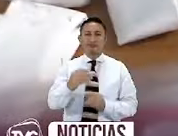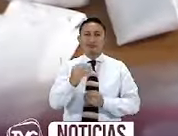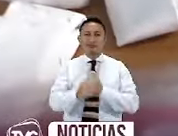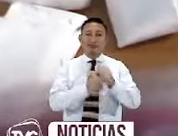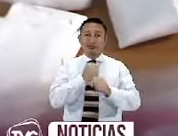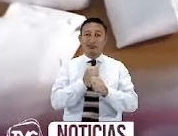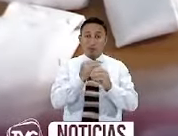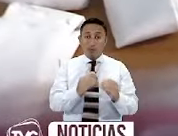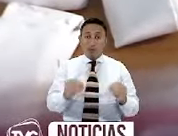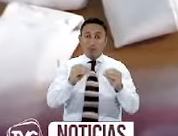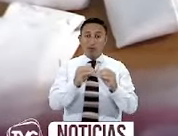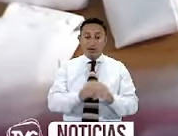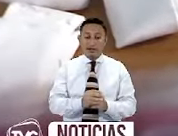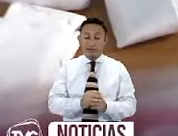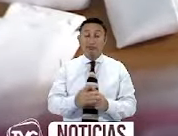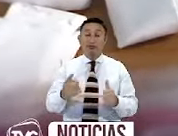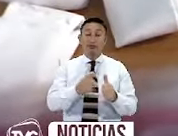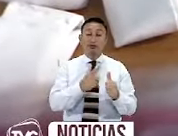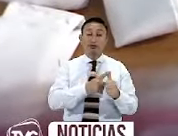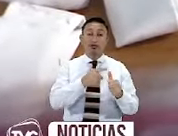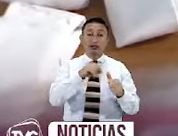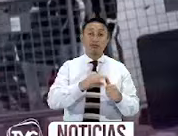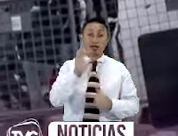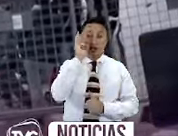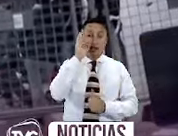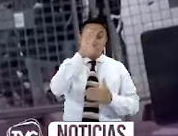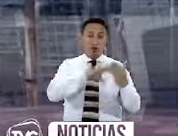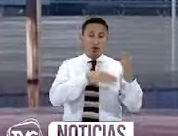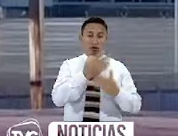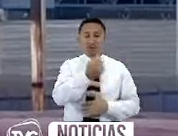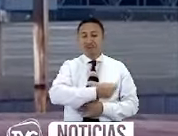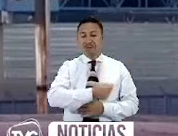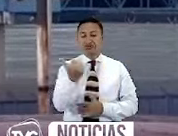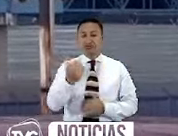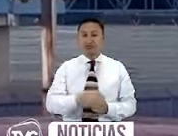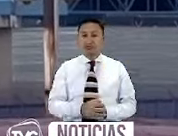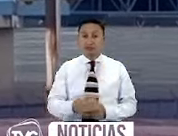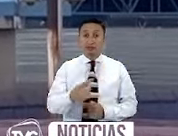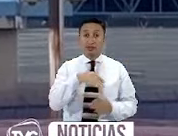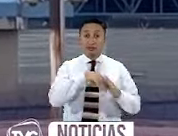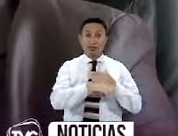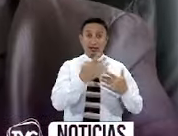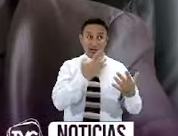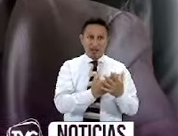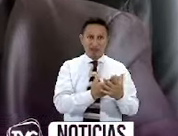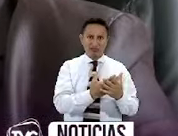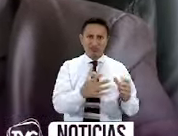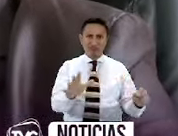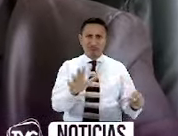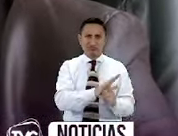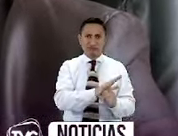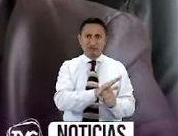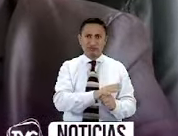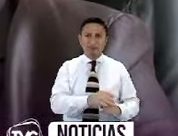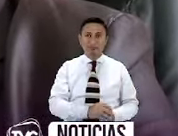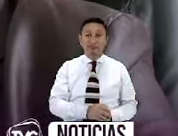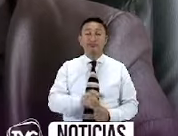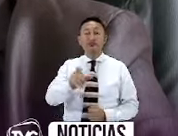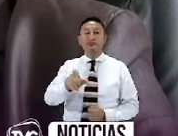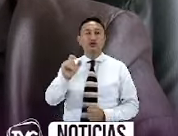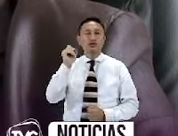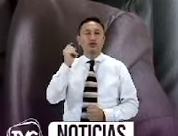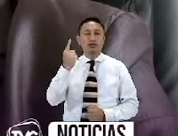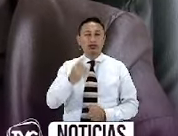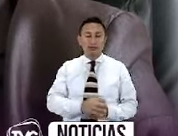la derogatoria de la tabla de drogas podría saturar las cárceles. Lo que no ha considerado la sociedad es que